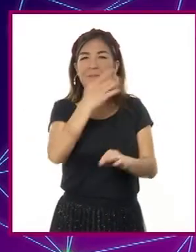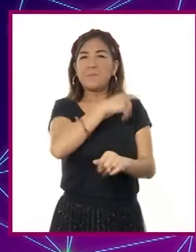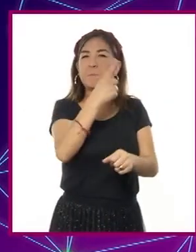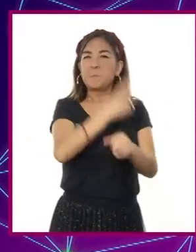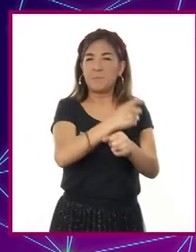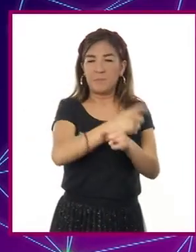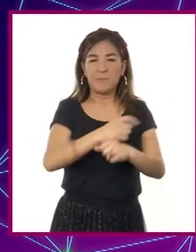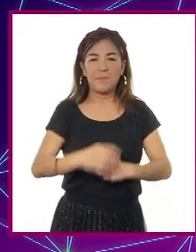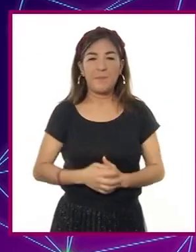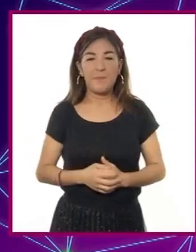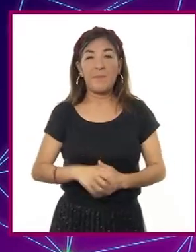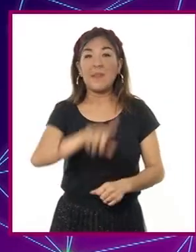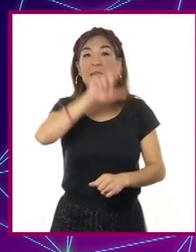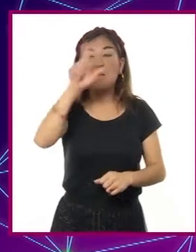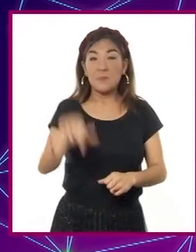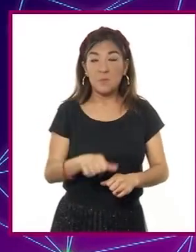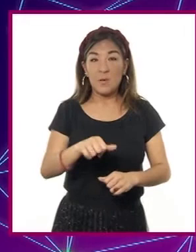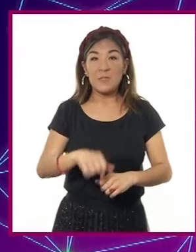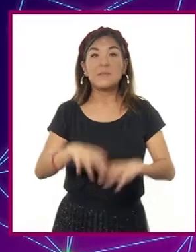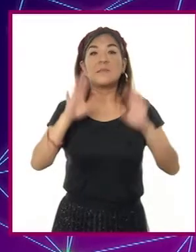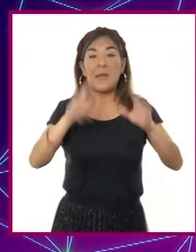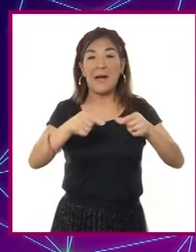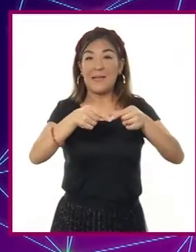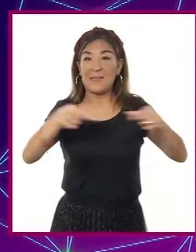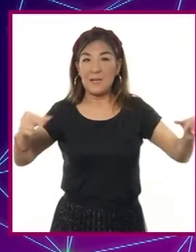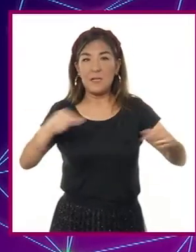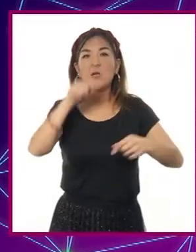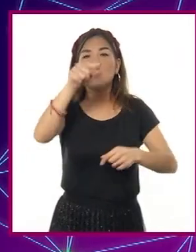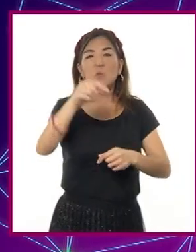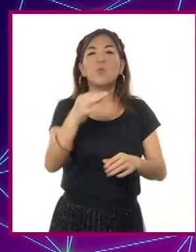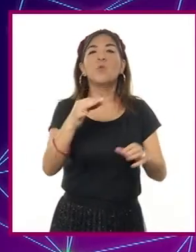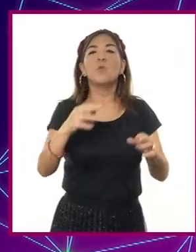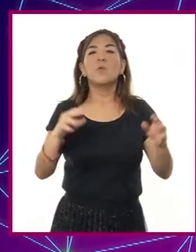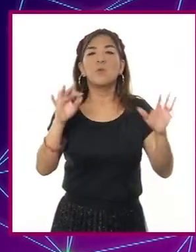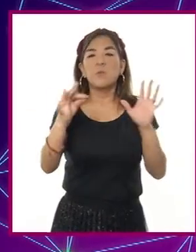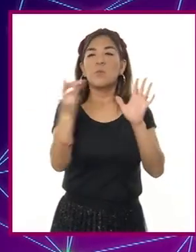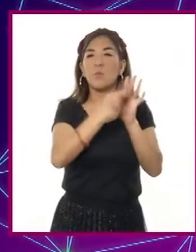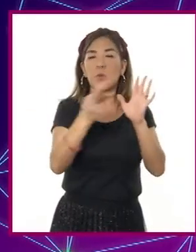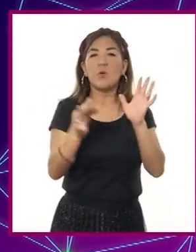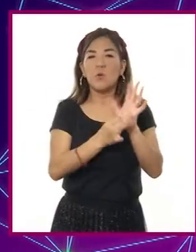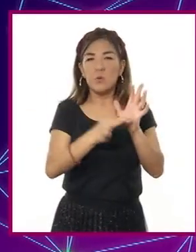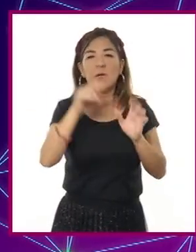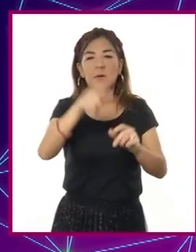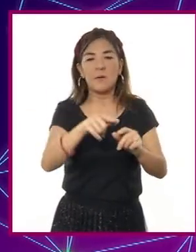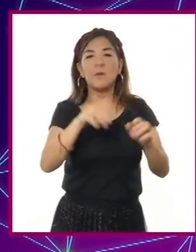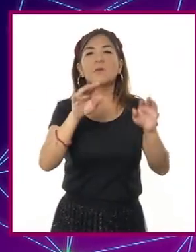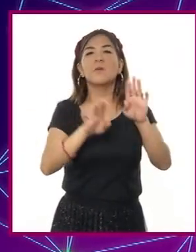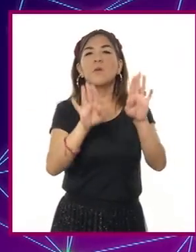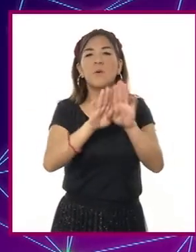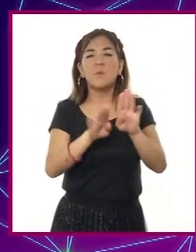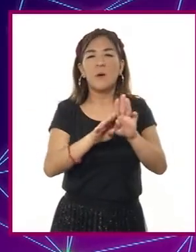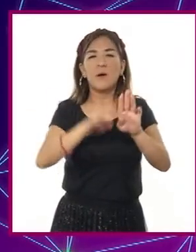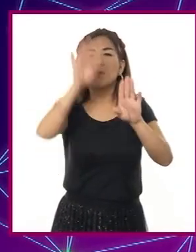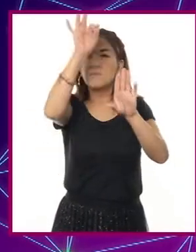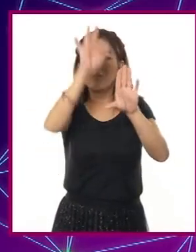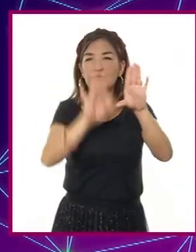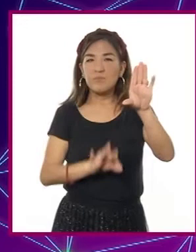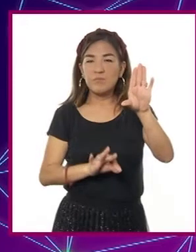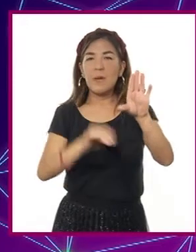Finalmente, con la regla, se unen los puntos de intersección C y D de los arcos para obtener la